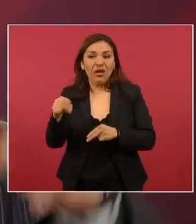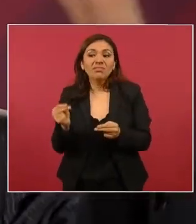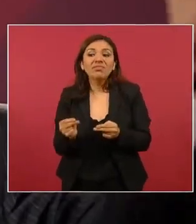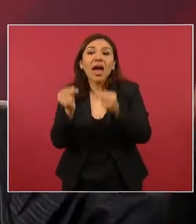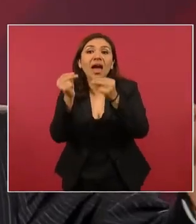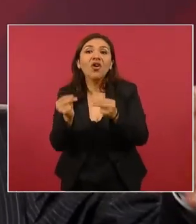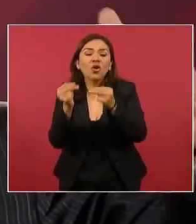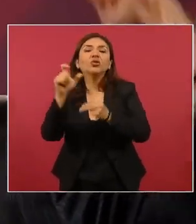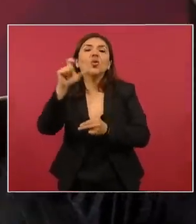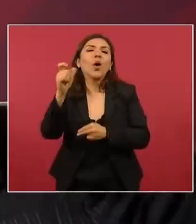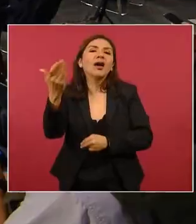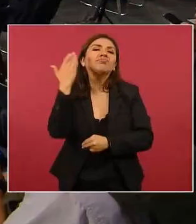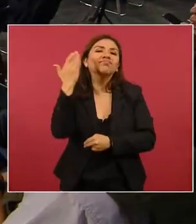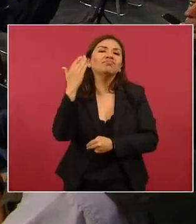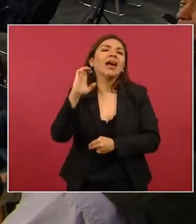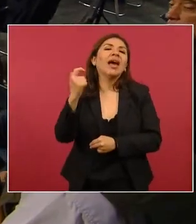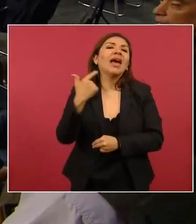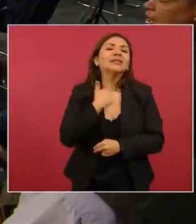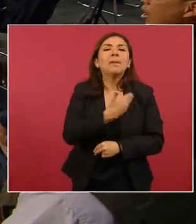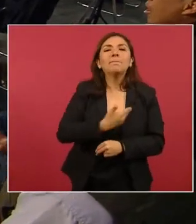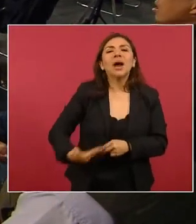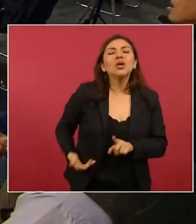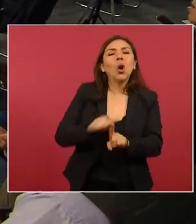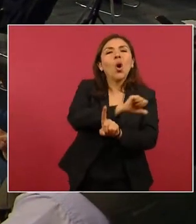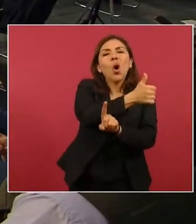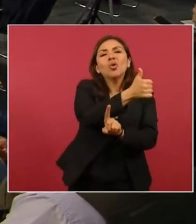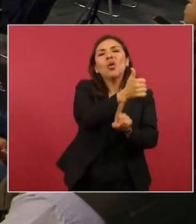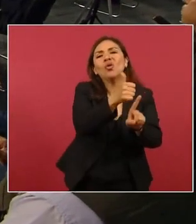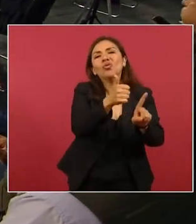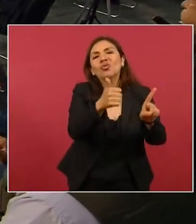en el sexenio pasado y a nosotros.